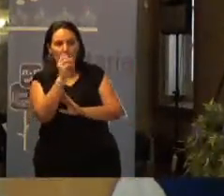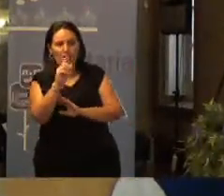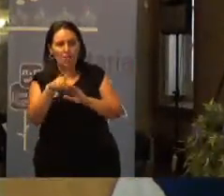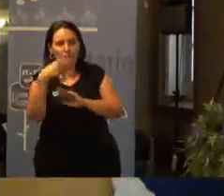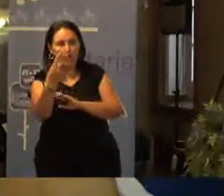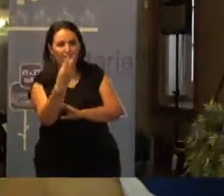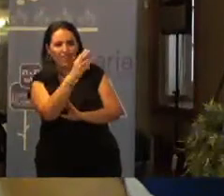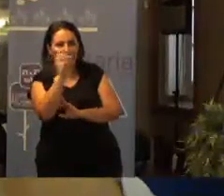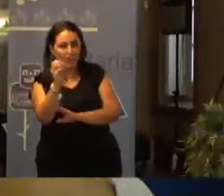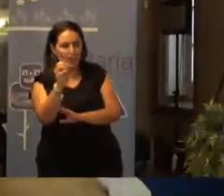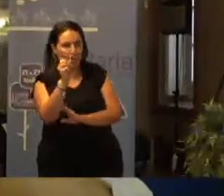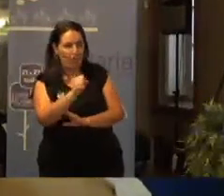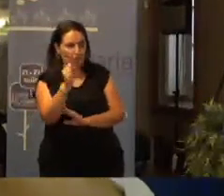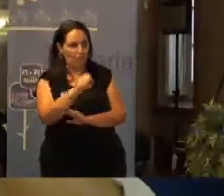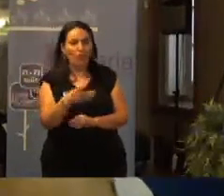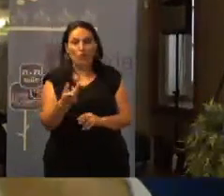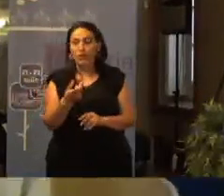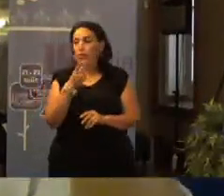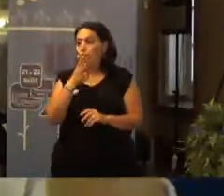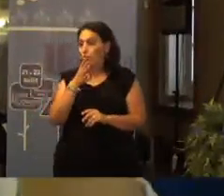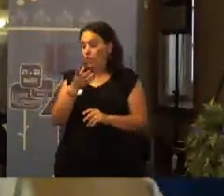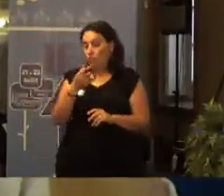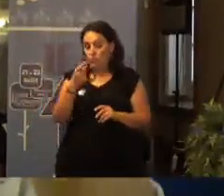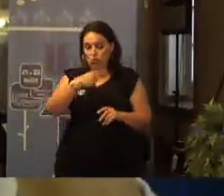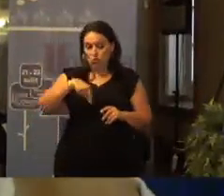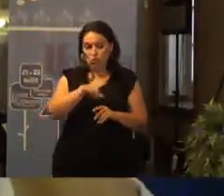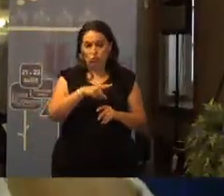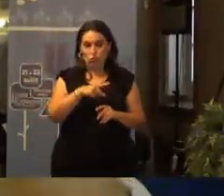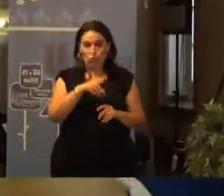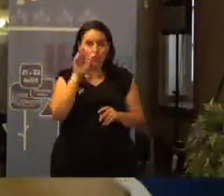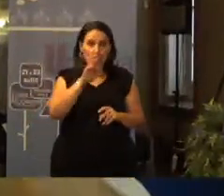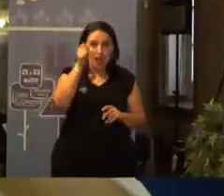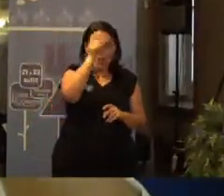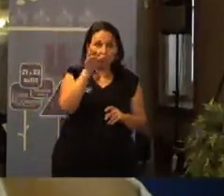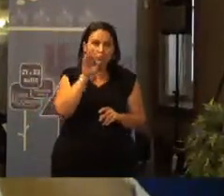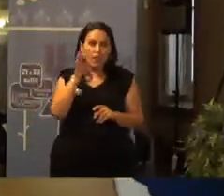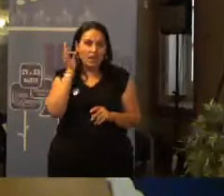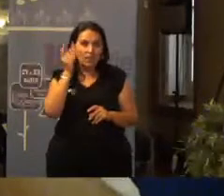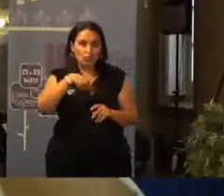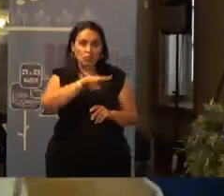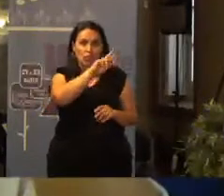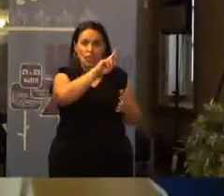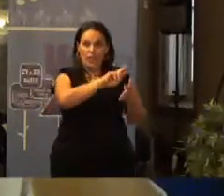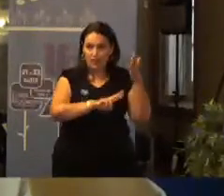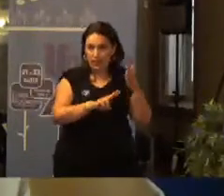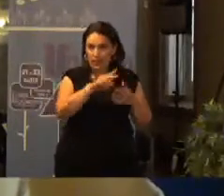30. E, por certo, xa que estamos en Galicia, somos todos galegas e galegos, quero recordarvos unha cousa, ou